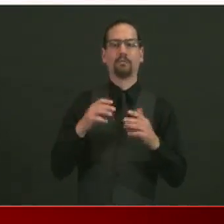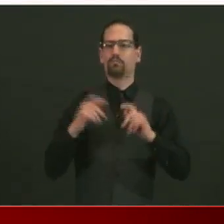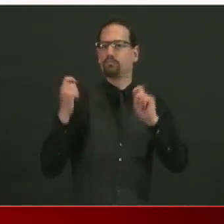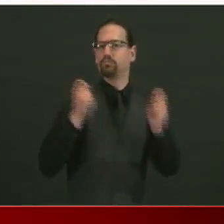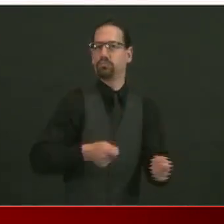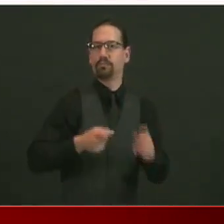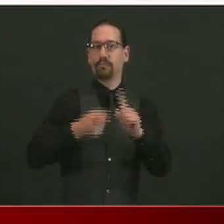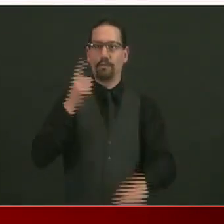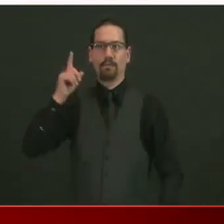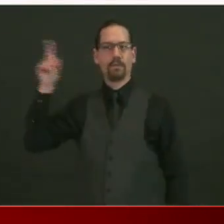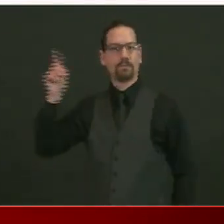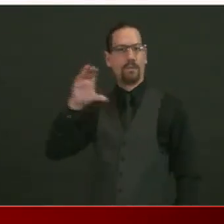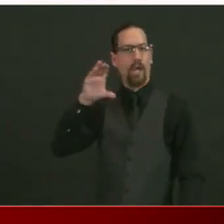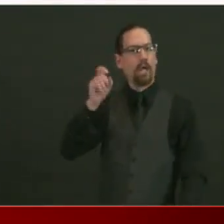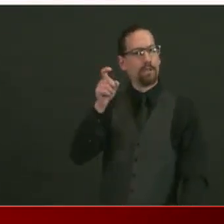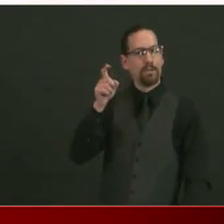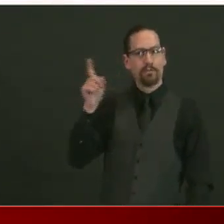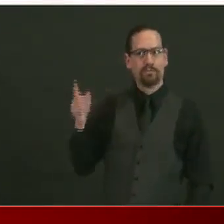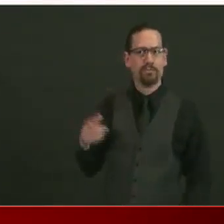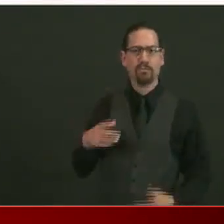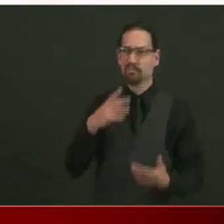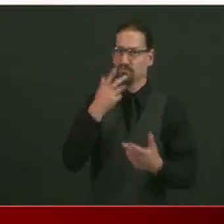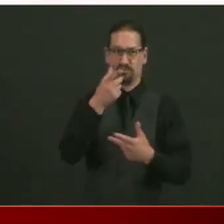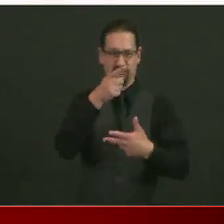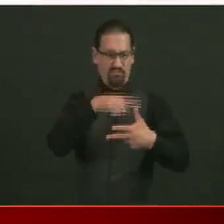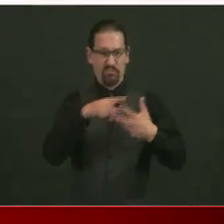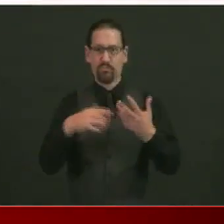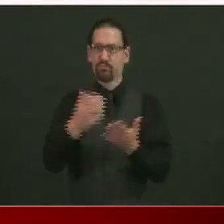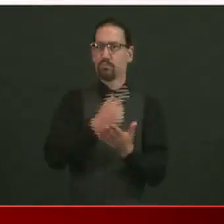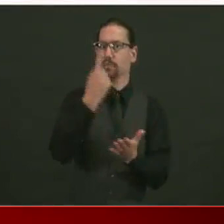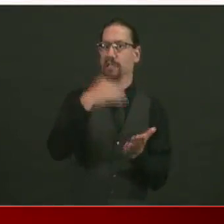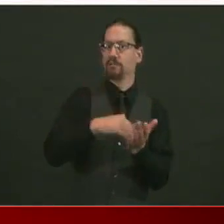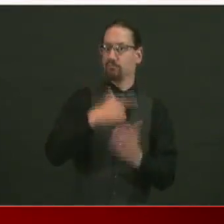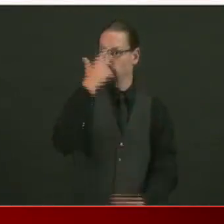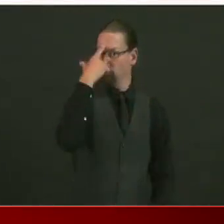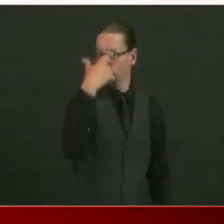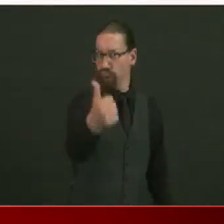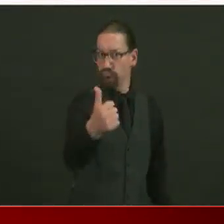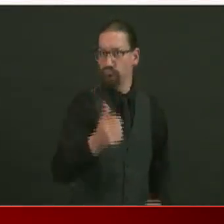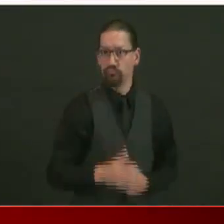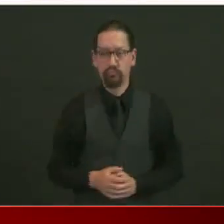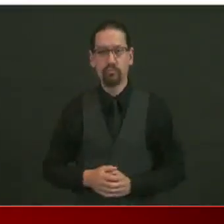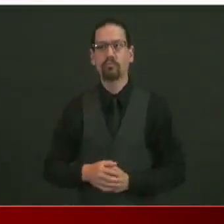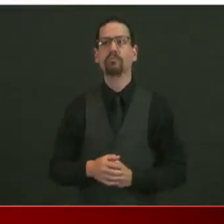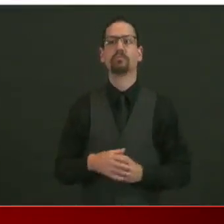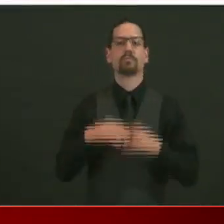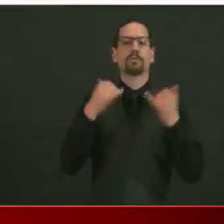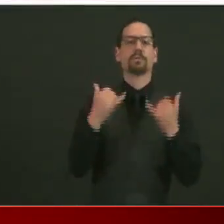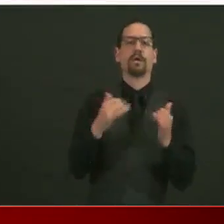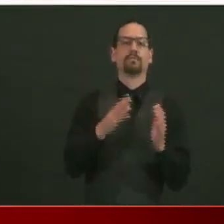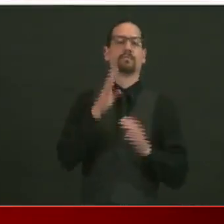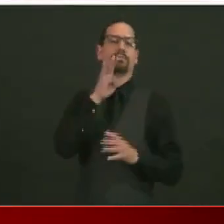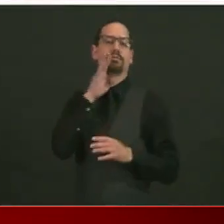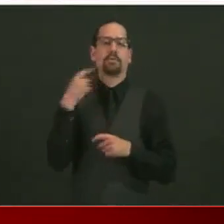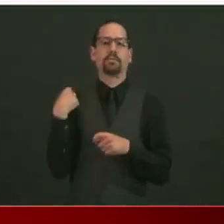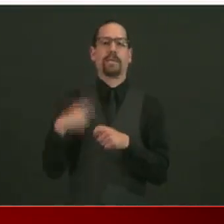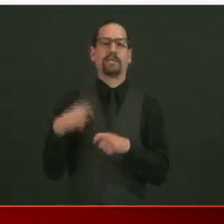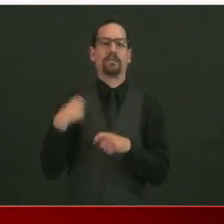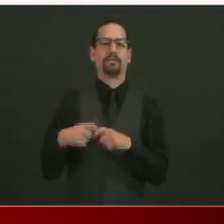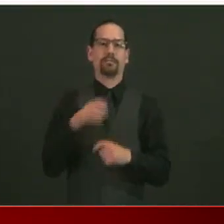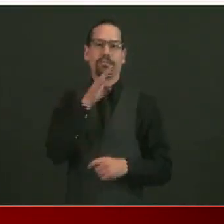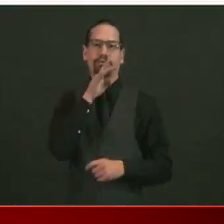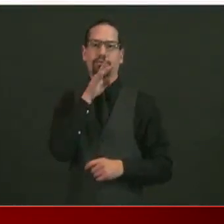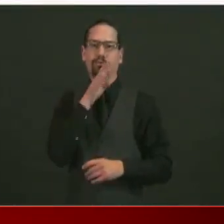Thank you for all the hard work. Quería tomar un momento para decírselo en español. Quería darle las gracias a